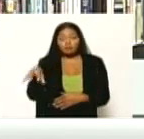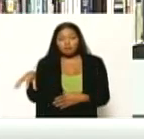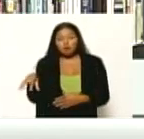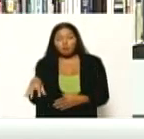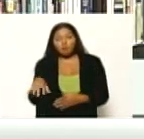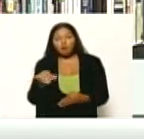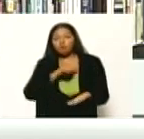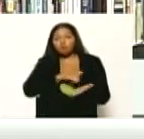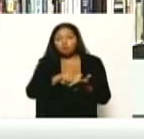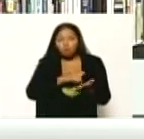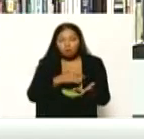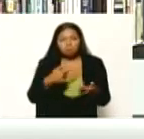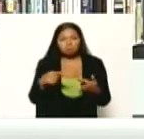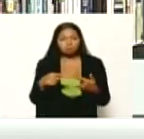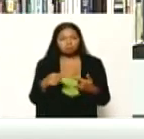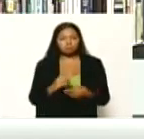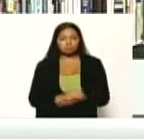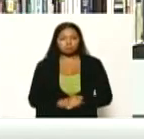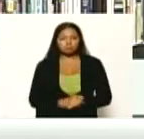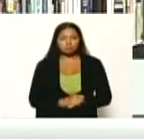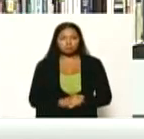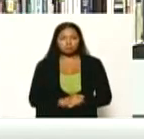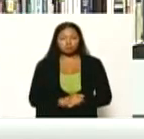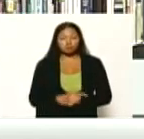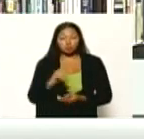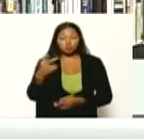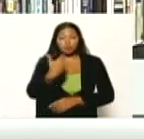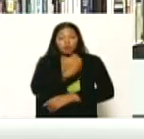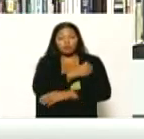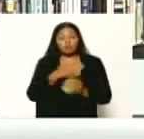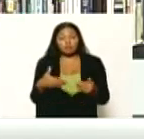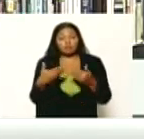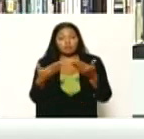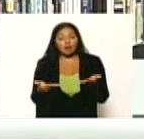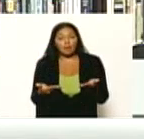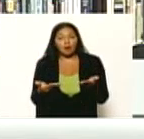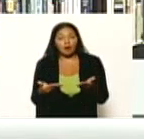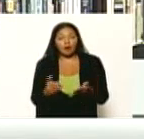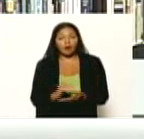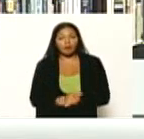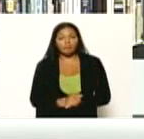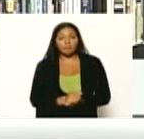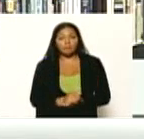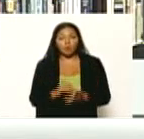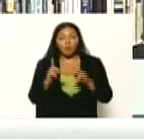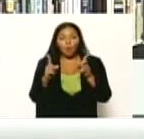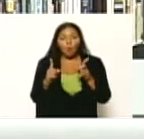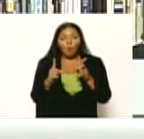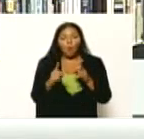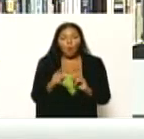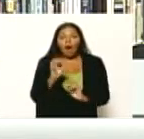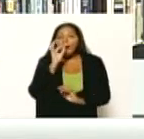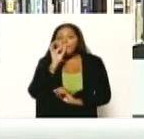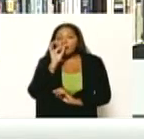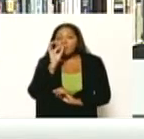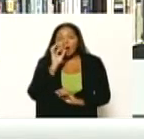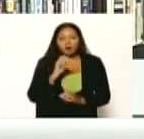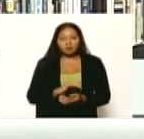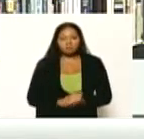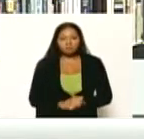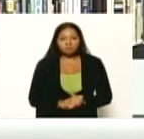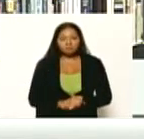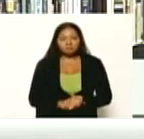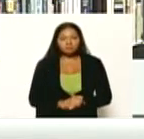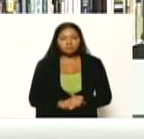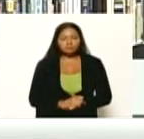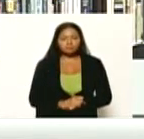Nueva York, Escalona, que si te vacunabas te daban un tabaco de marihuana. Tal